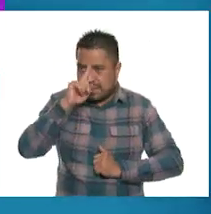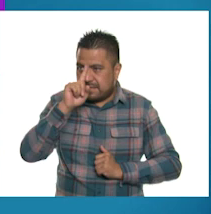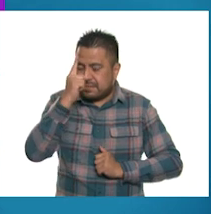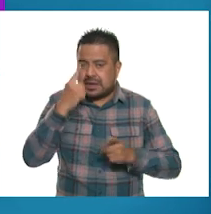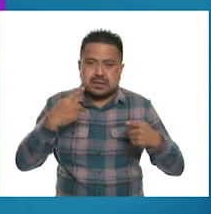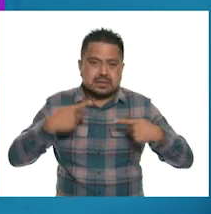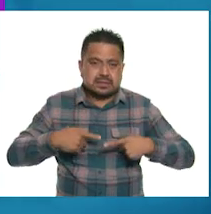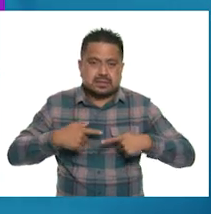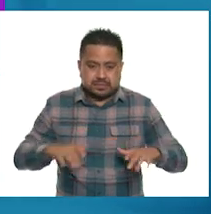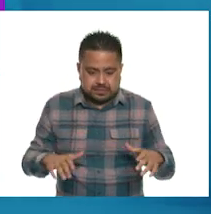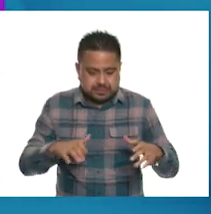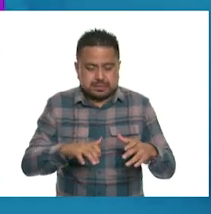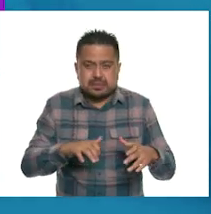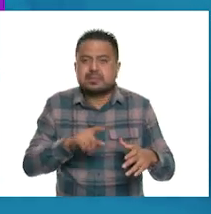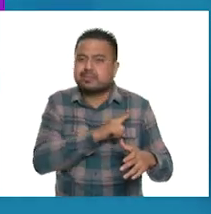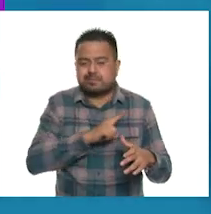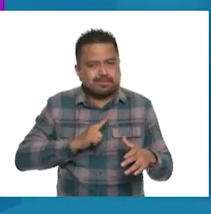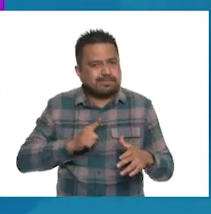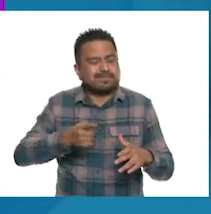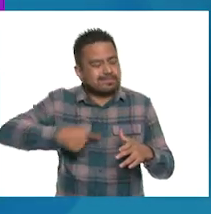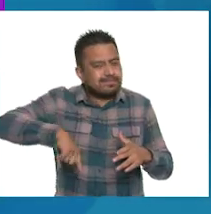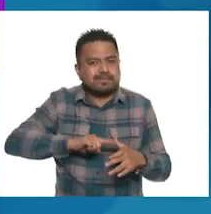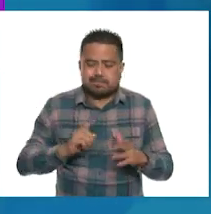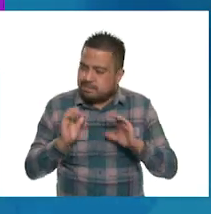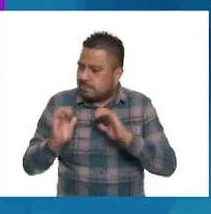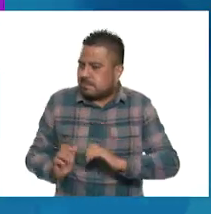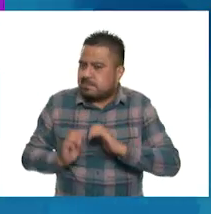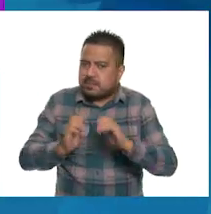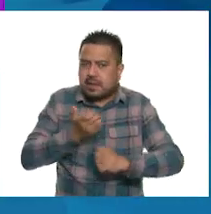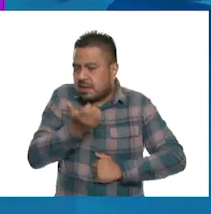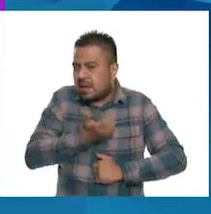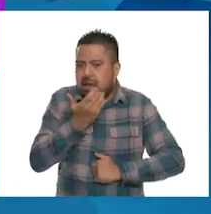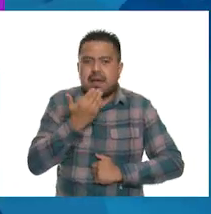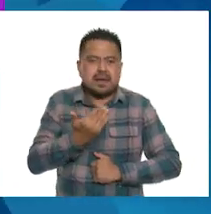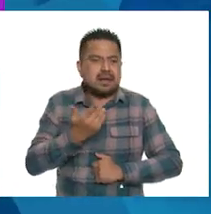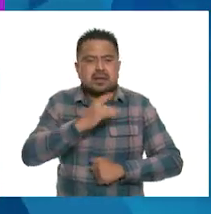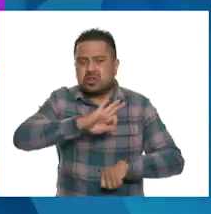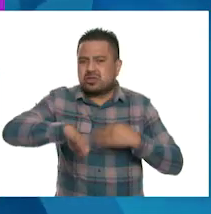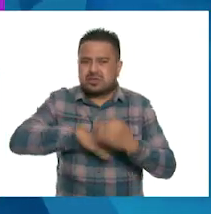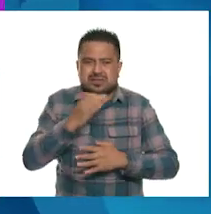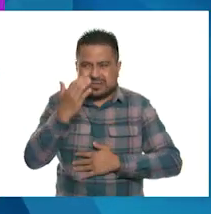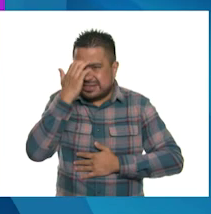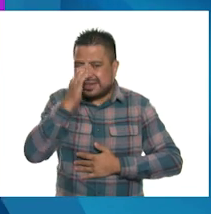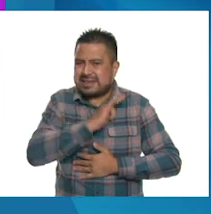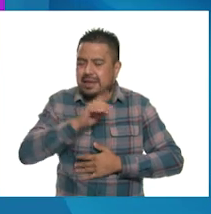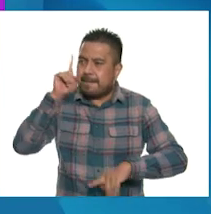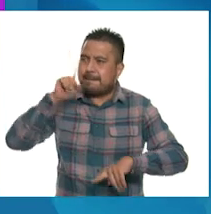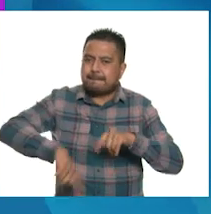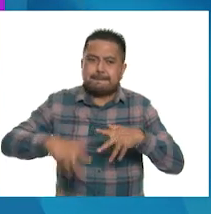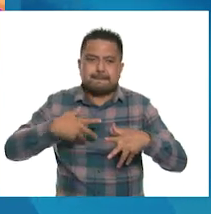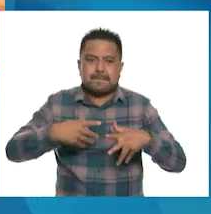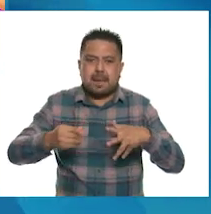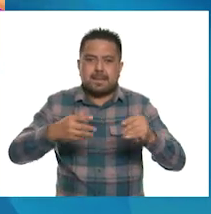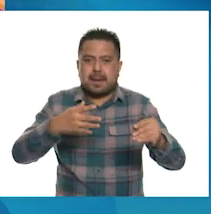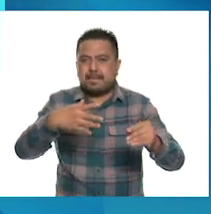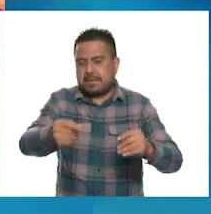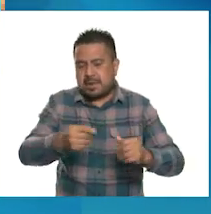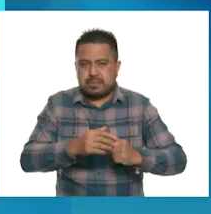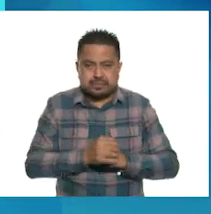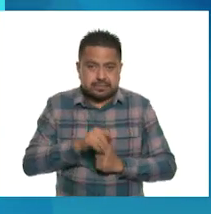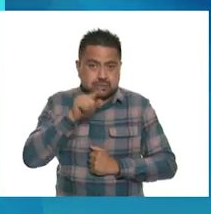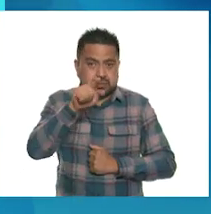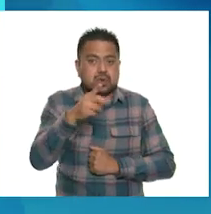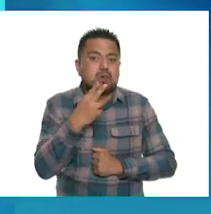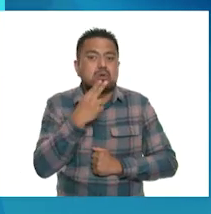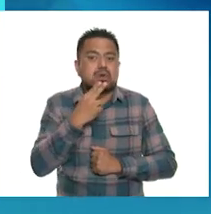personas. Por eso hay que continuar cuidándonos siguiendo las buenas prácticas que ya todos conocemos para evitar contagiarnos.